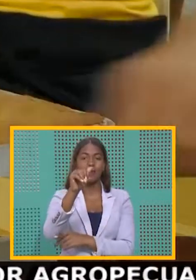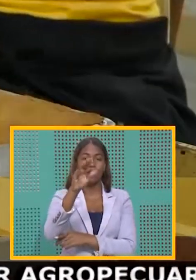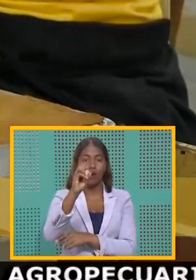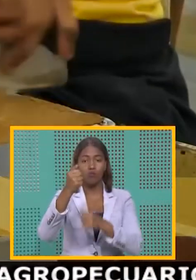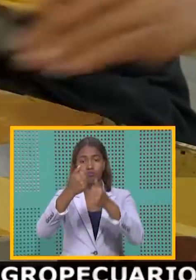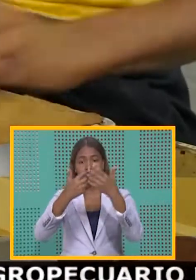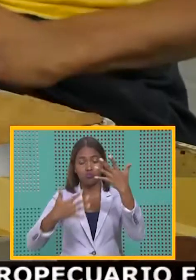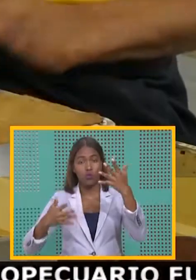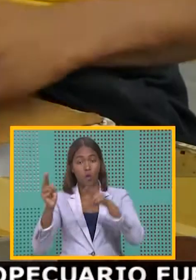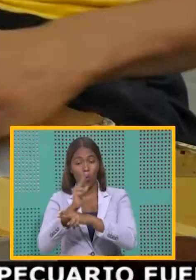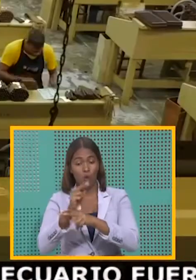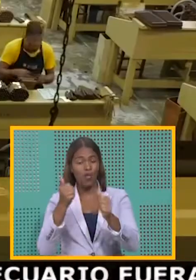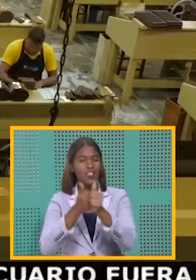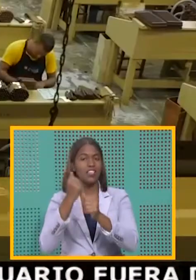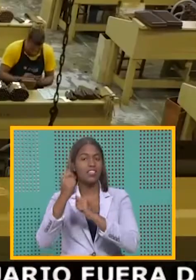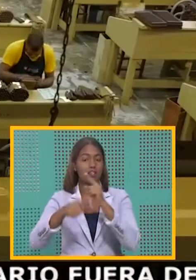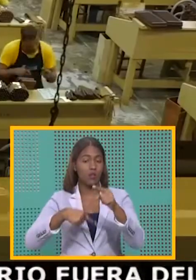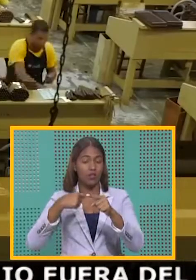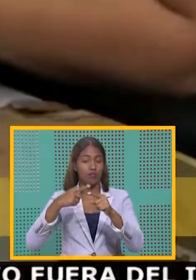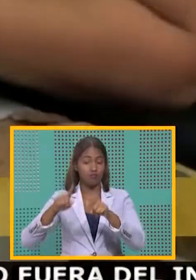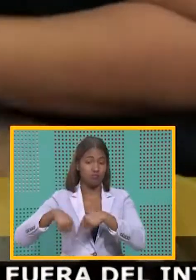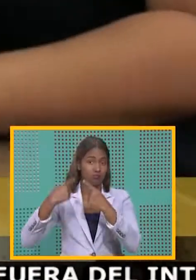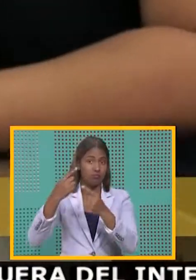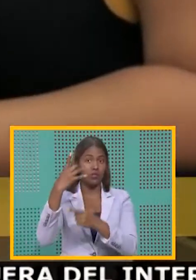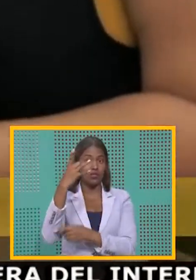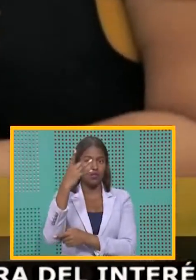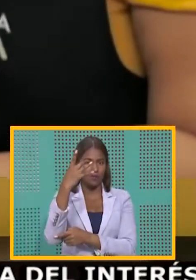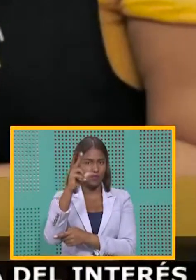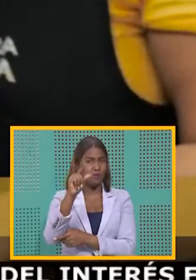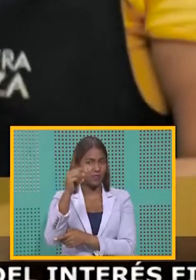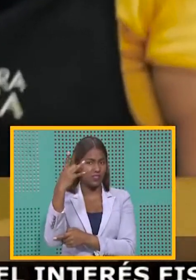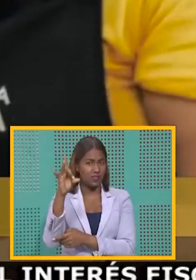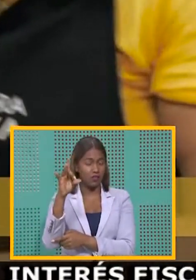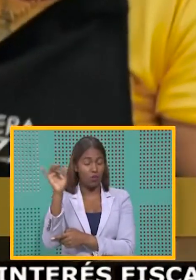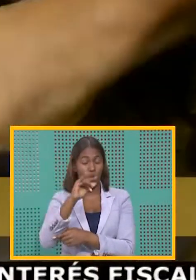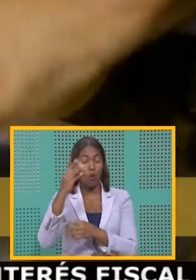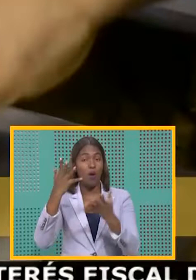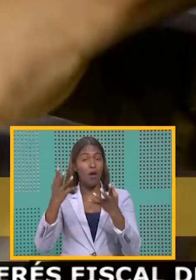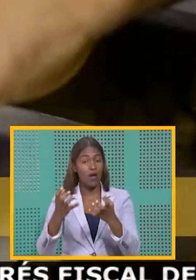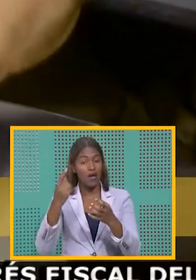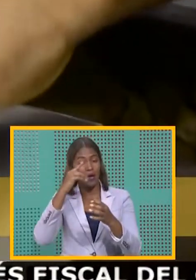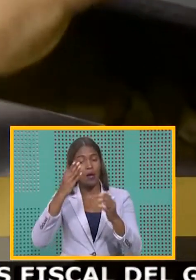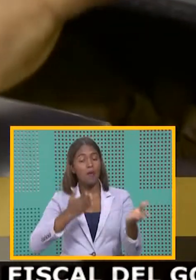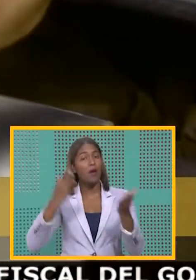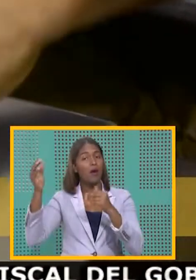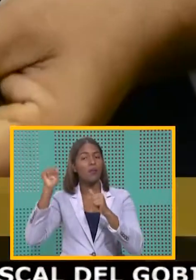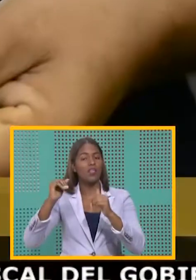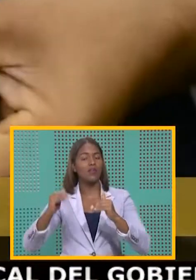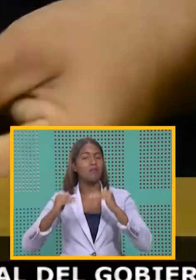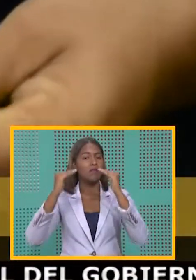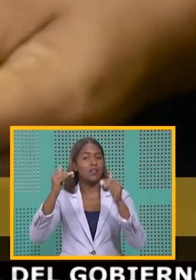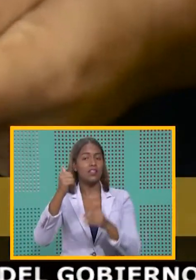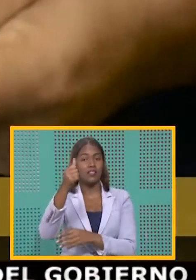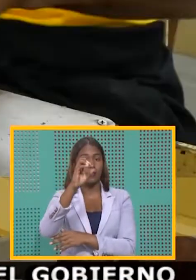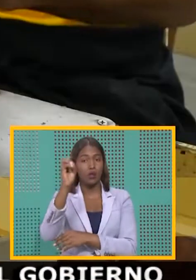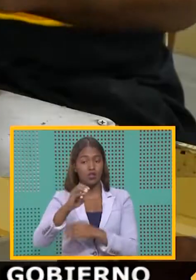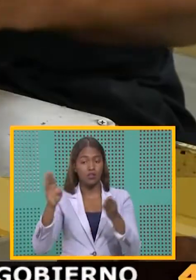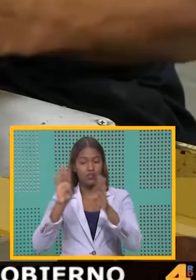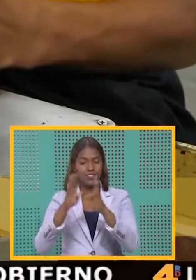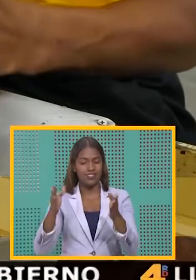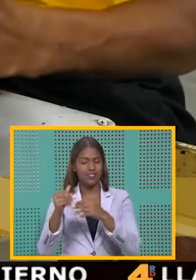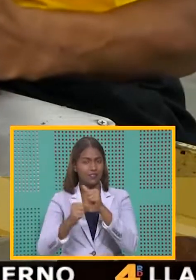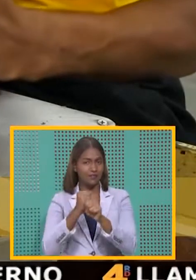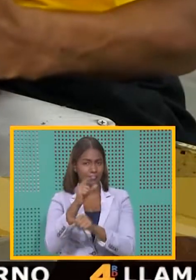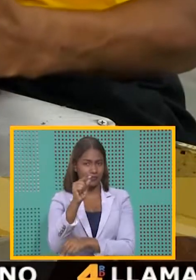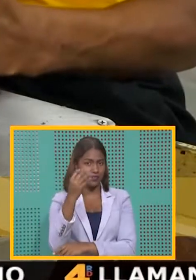derivados durante el 2018. Se estima que las exportaciones superen un 10% al cierre de este año